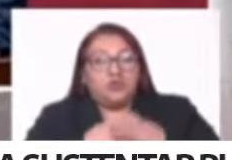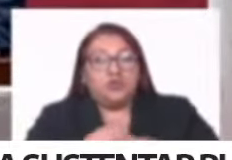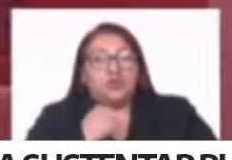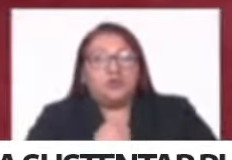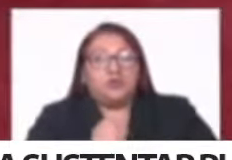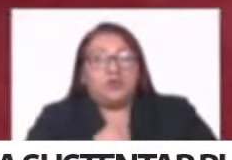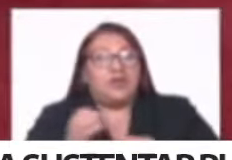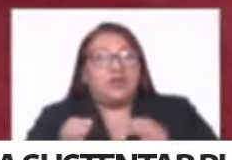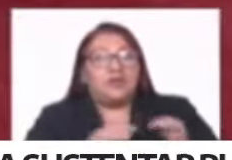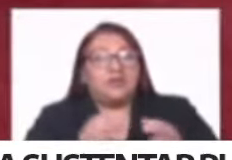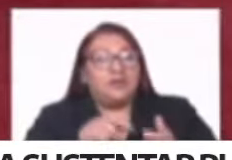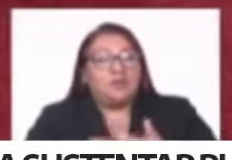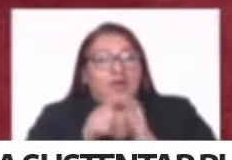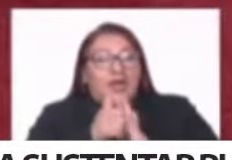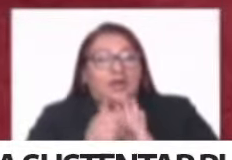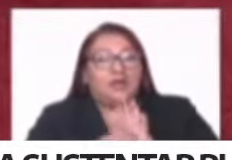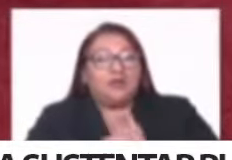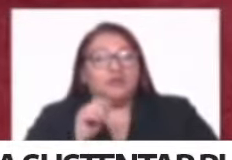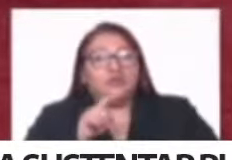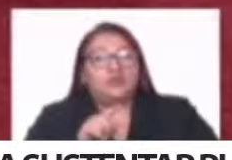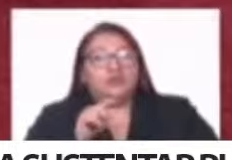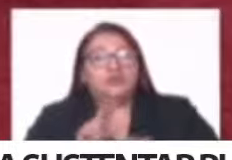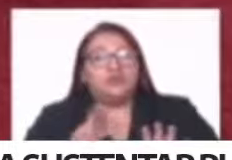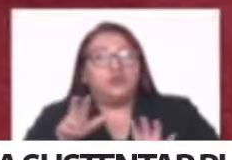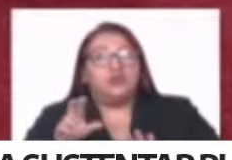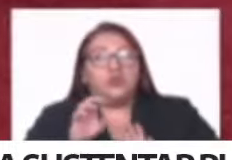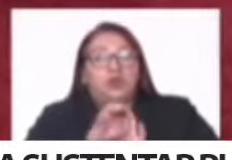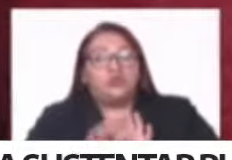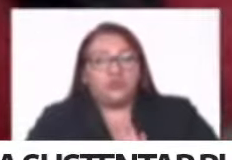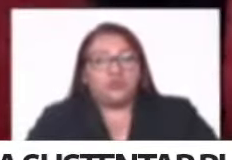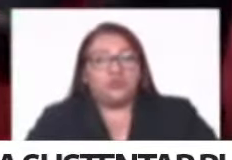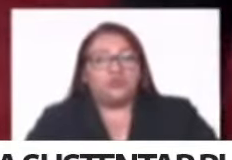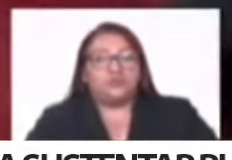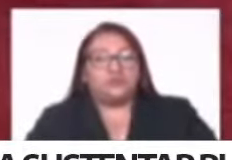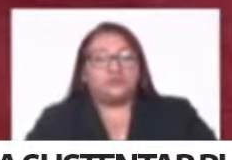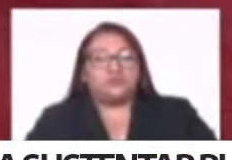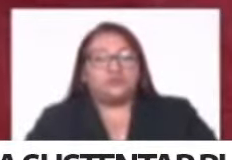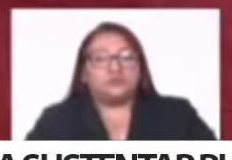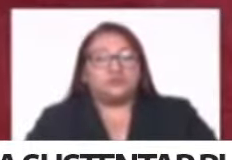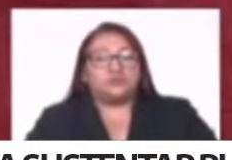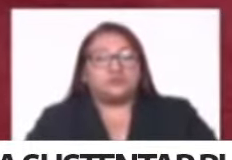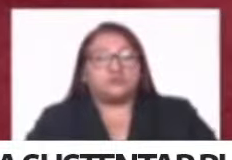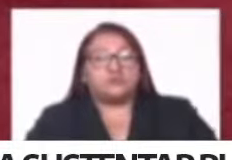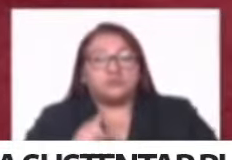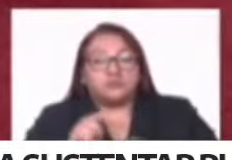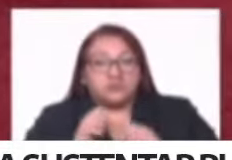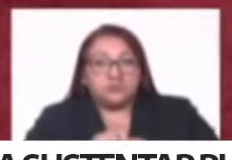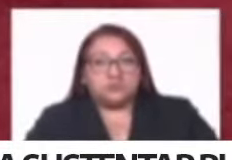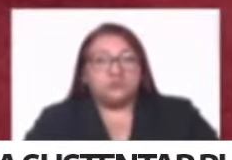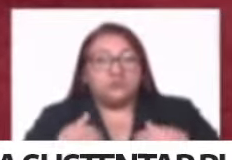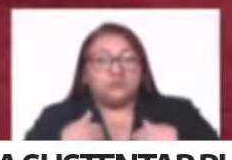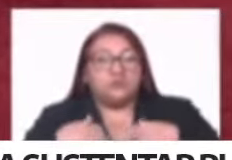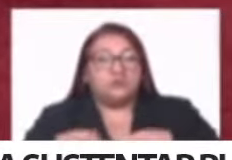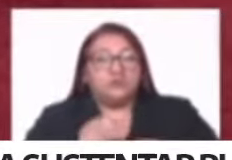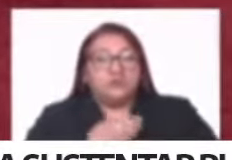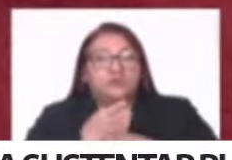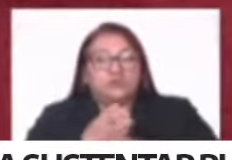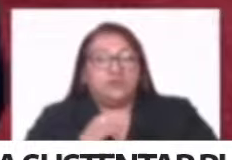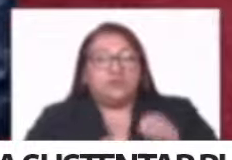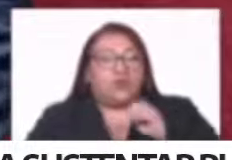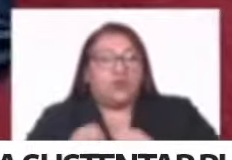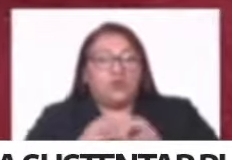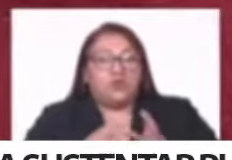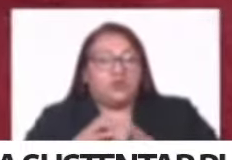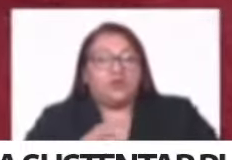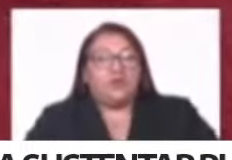los que describe el artículo 188 de la Constitución. La descentralización debe ser una forma de